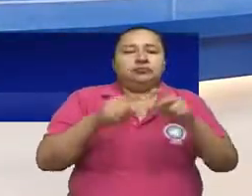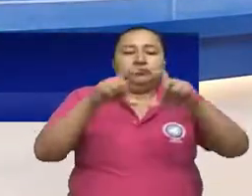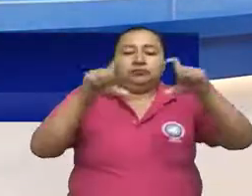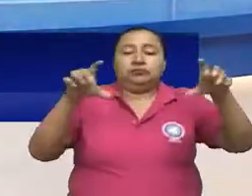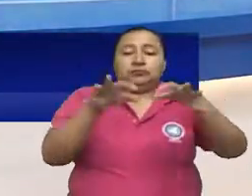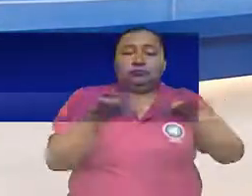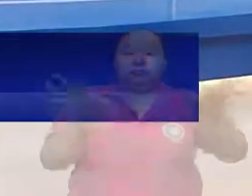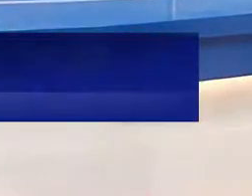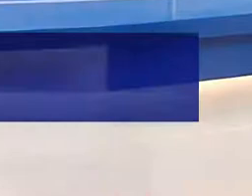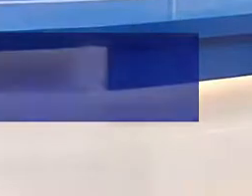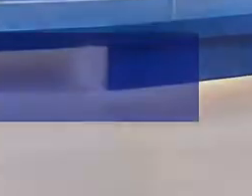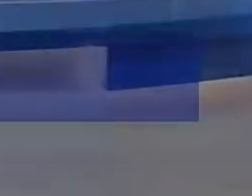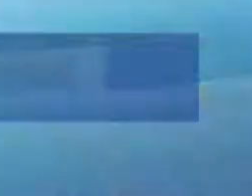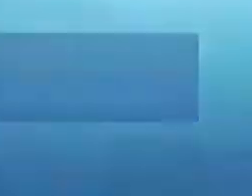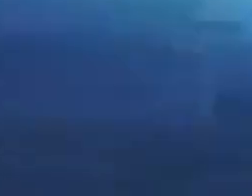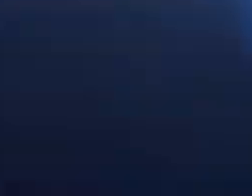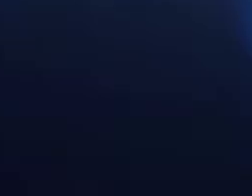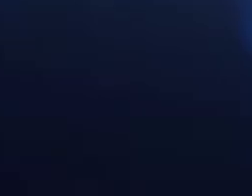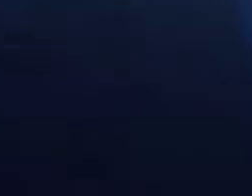hoy.